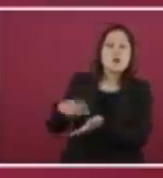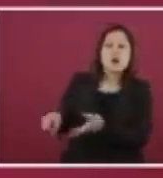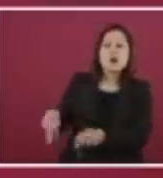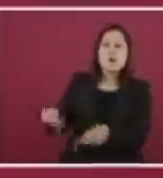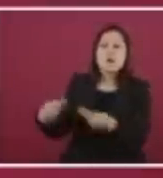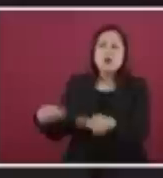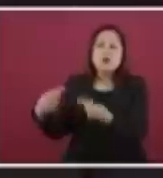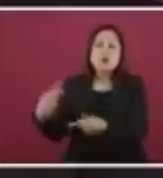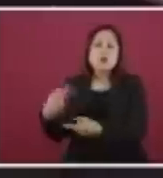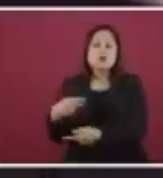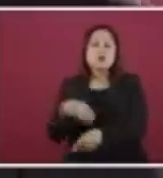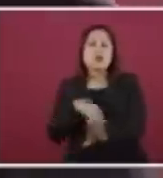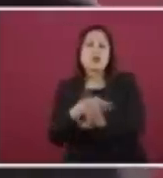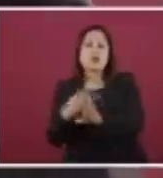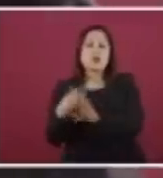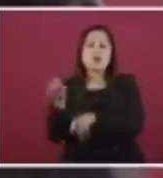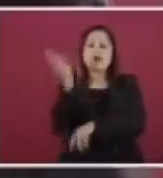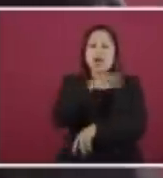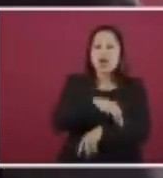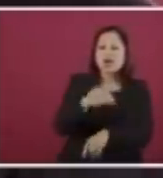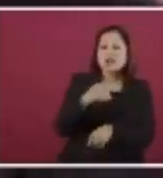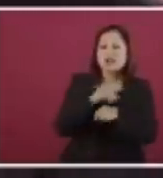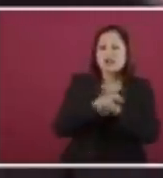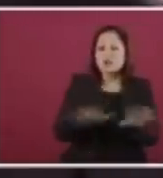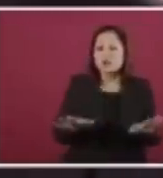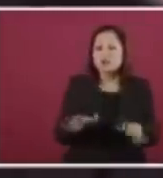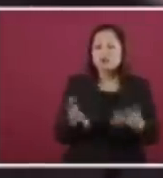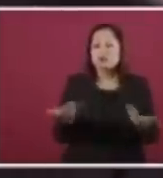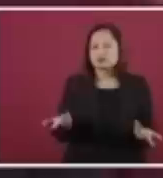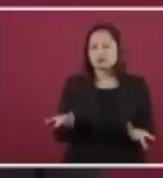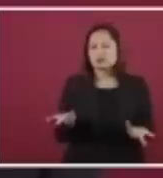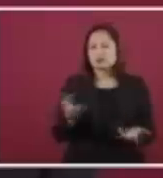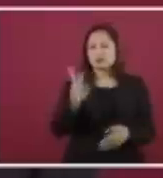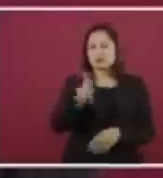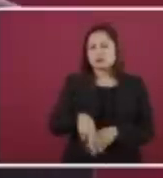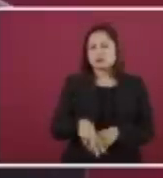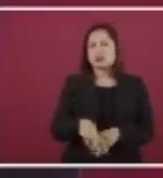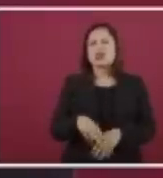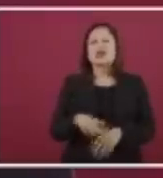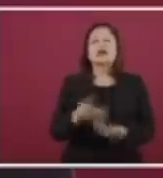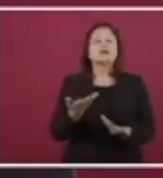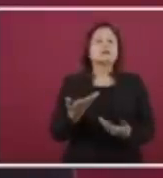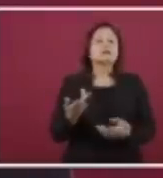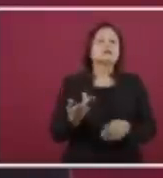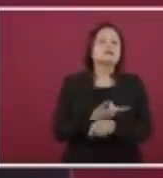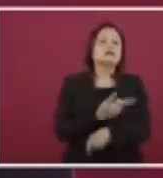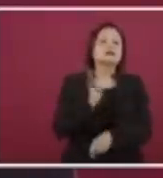Suele pasar que hay opositores reales